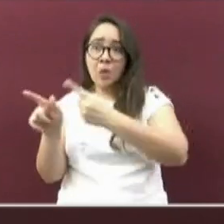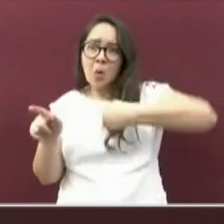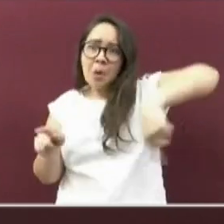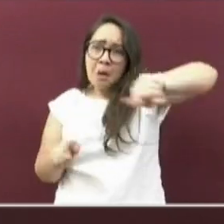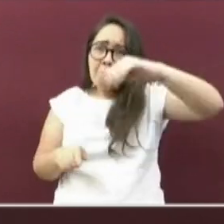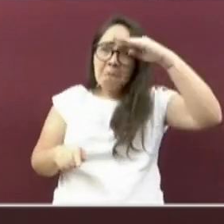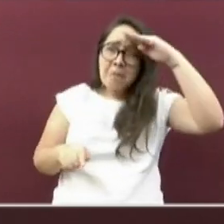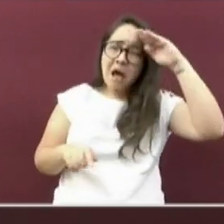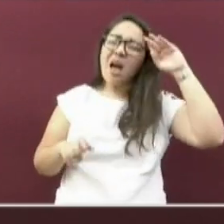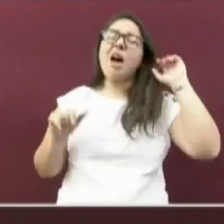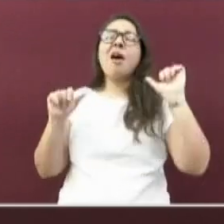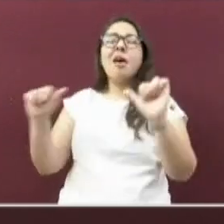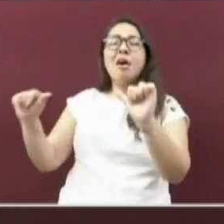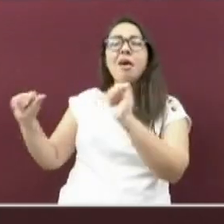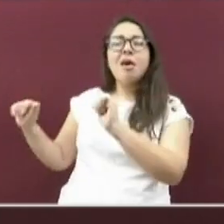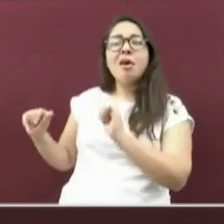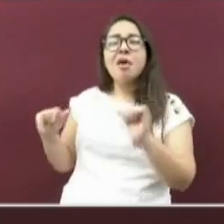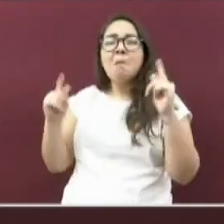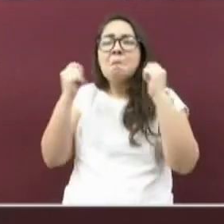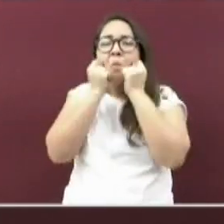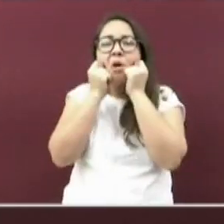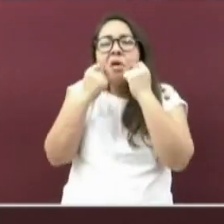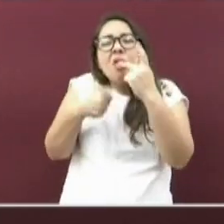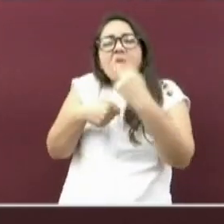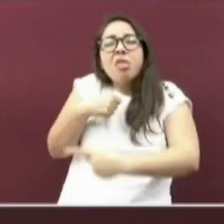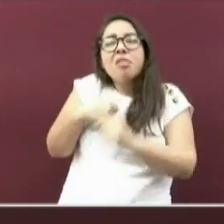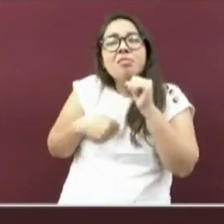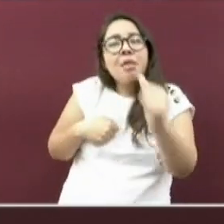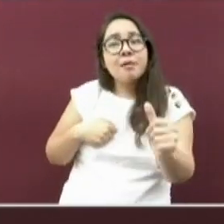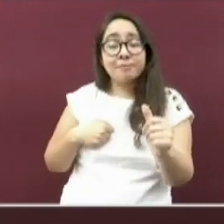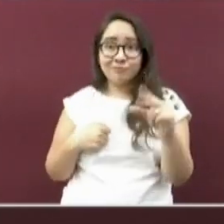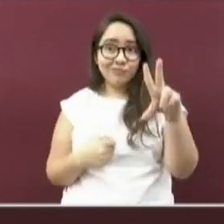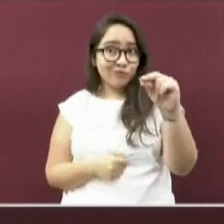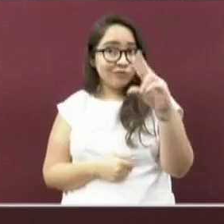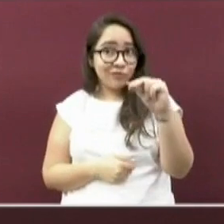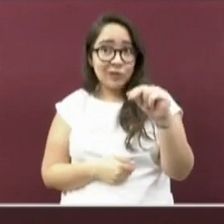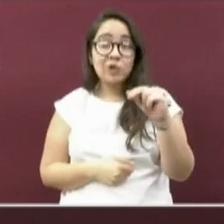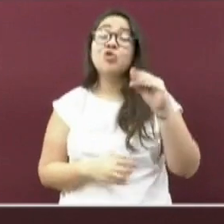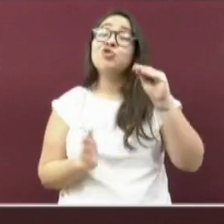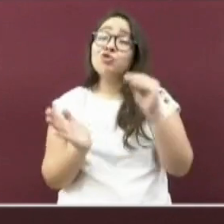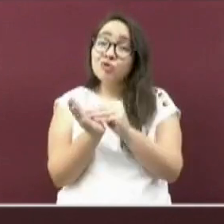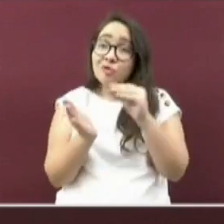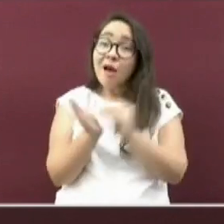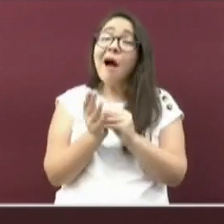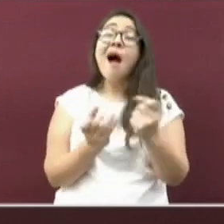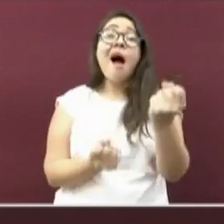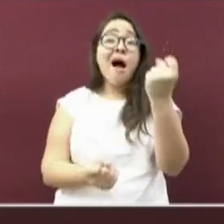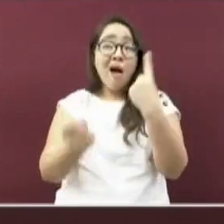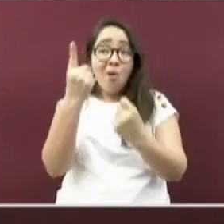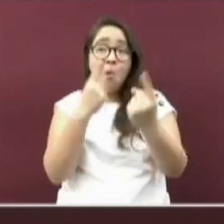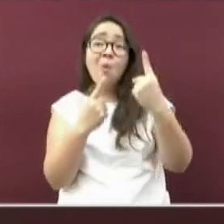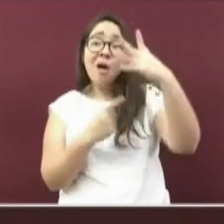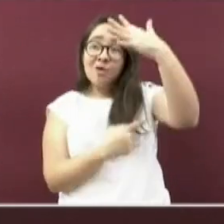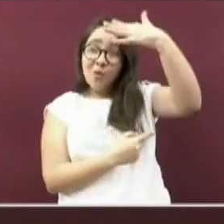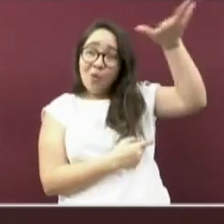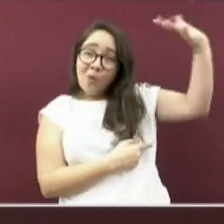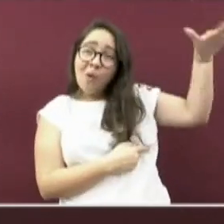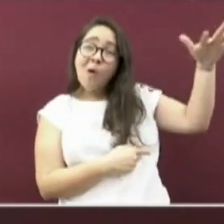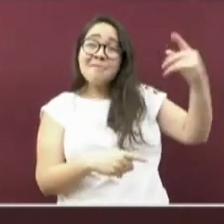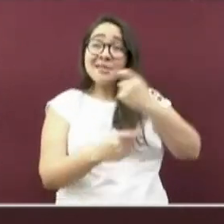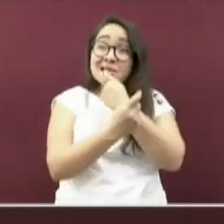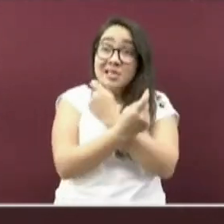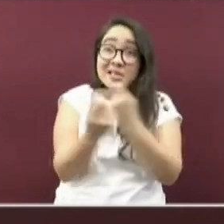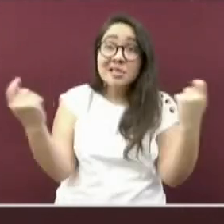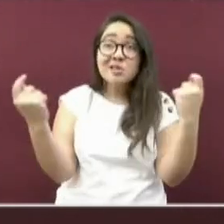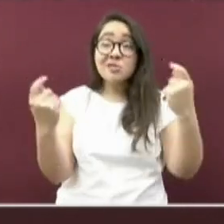confianza y pensar que ya no hay riesgo, porque aún hay adultos y menores con enfermedades